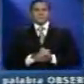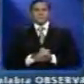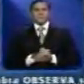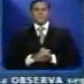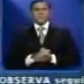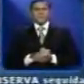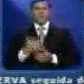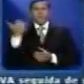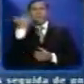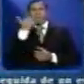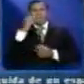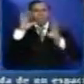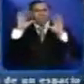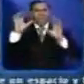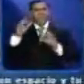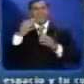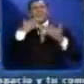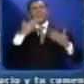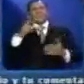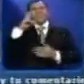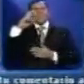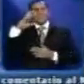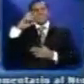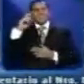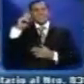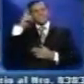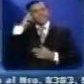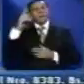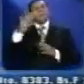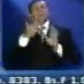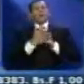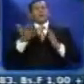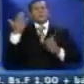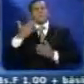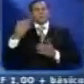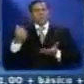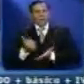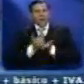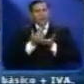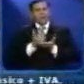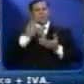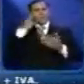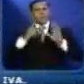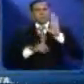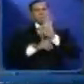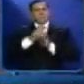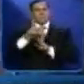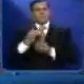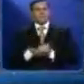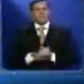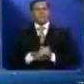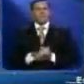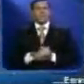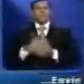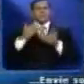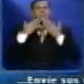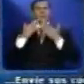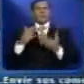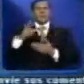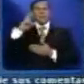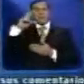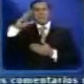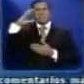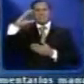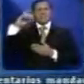El humorista agradece a RCTV por ser parte fundamental en el éxito y desarrollo de su vida artística. Gracias a